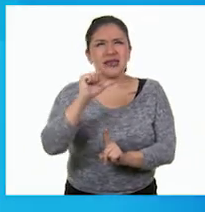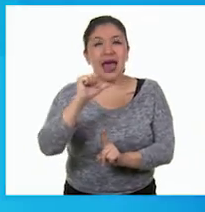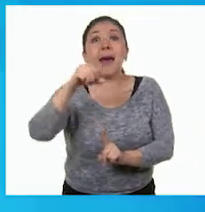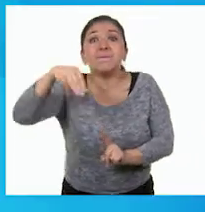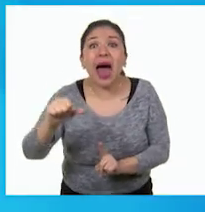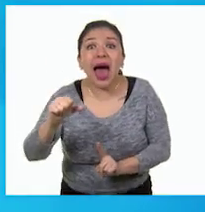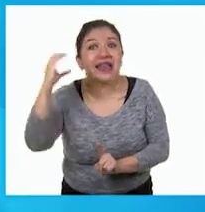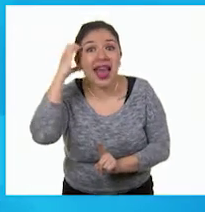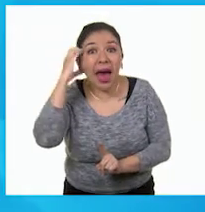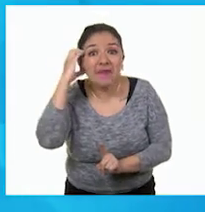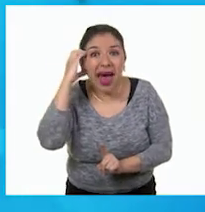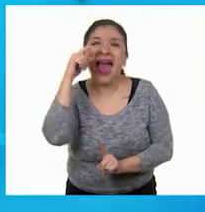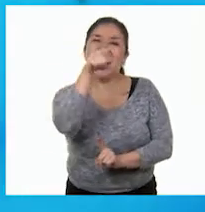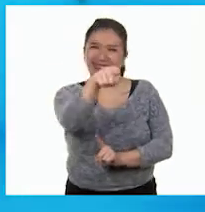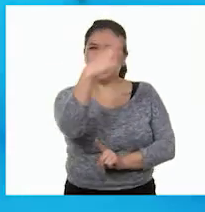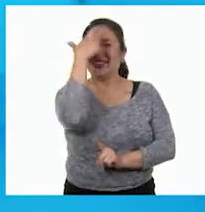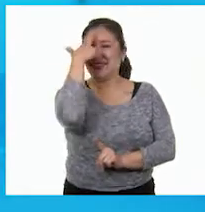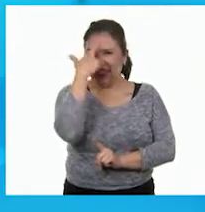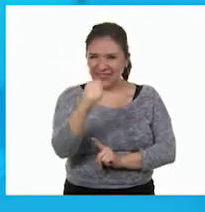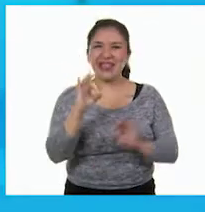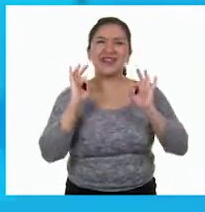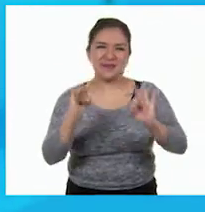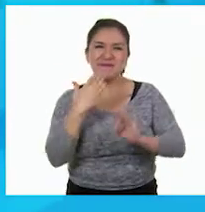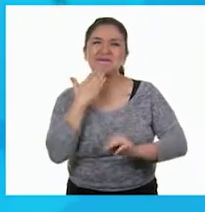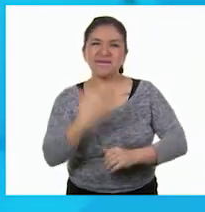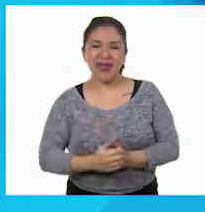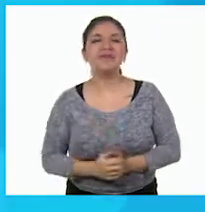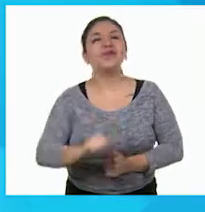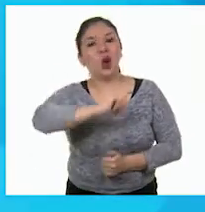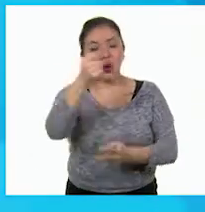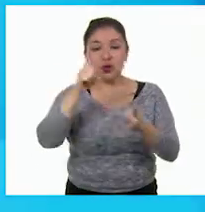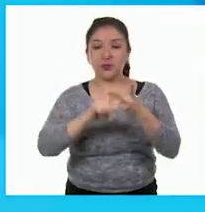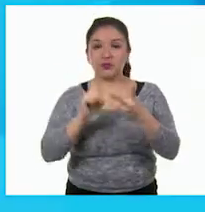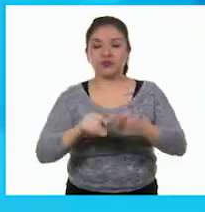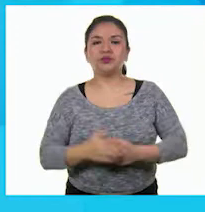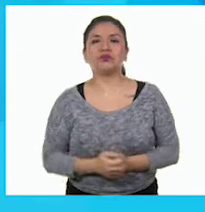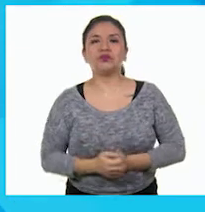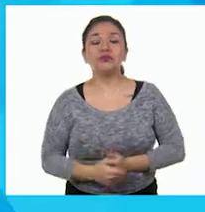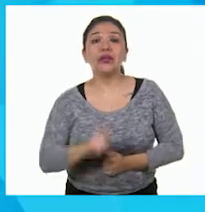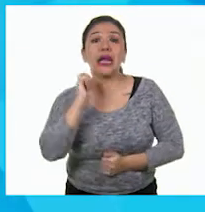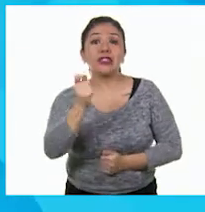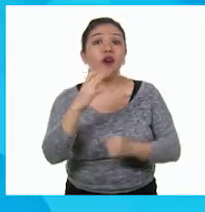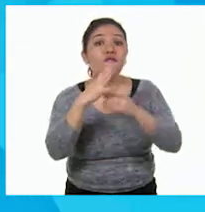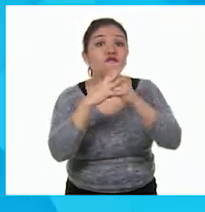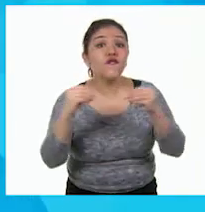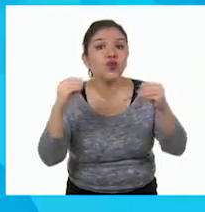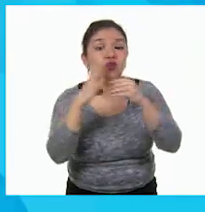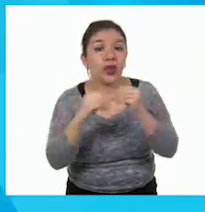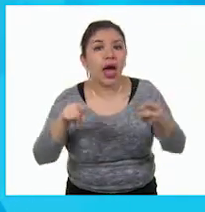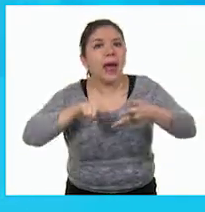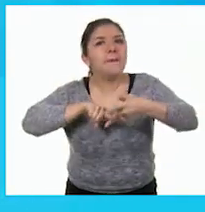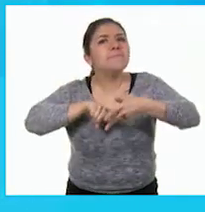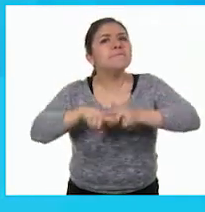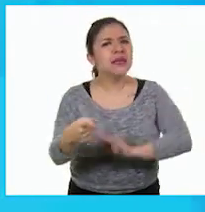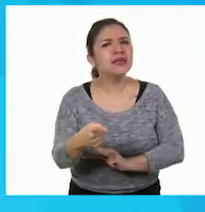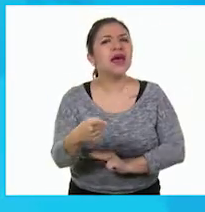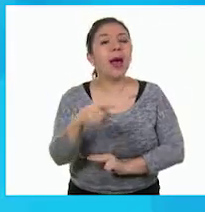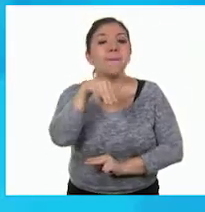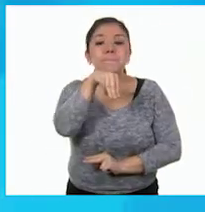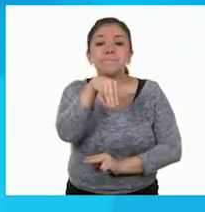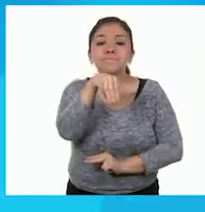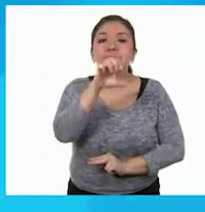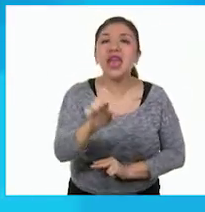cama. Cama, muy bien. Muy bien. Vamos a ver la otra. Es una fruta que empieza con